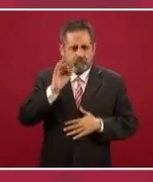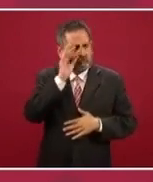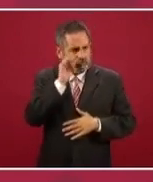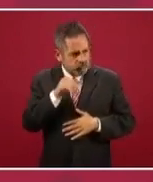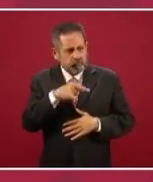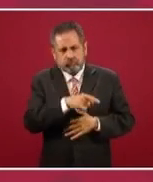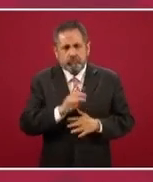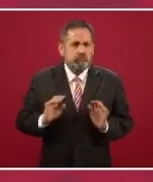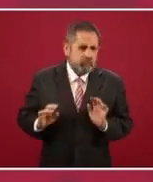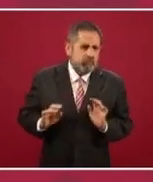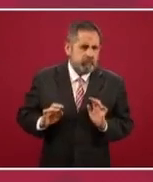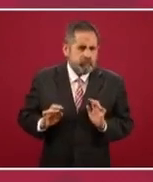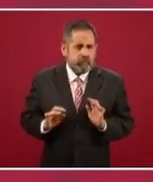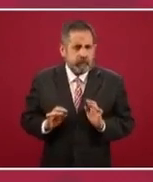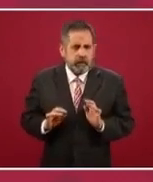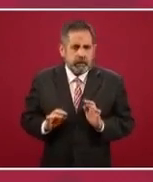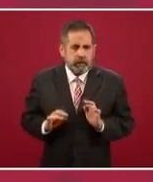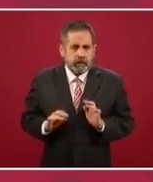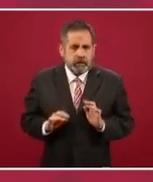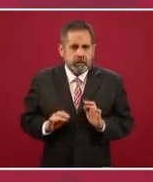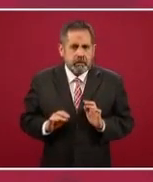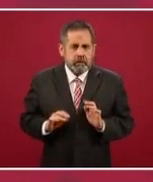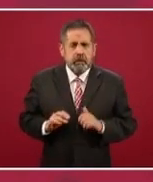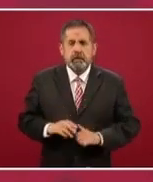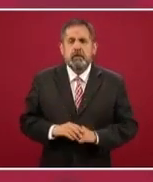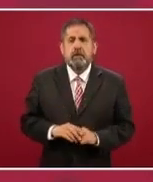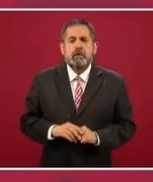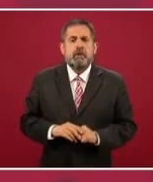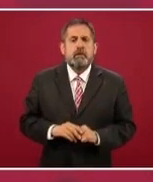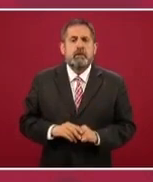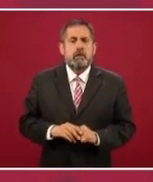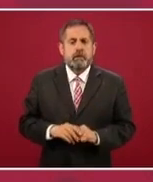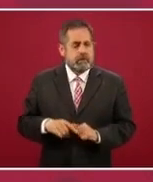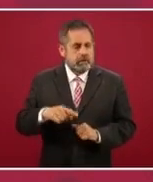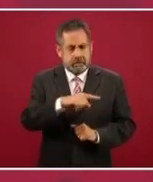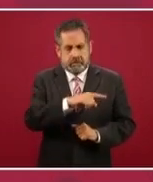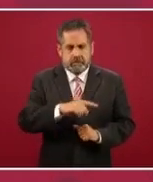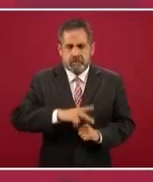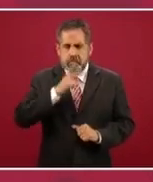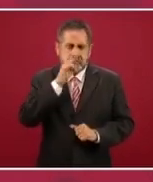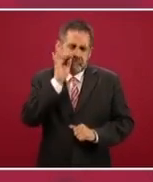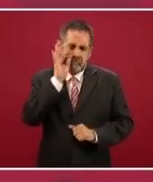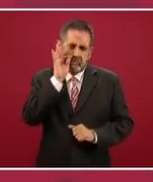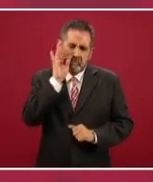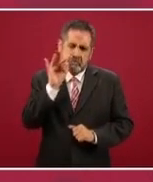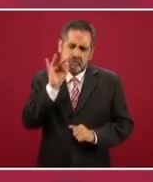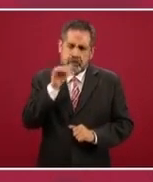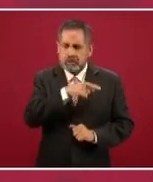sea, y la palabra es ley,